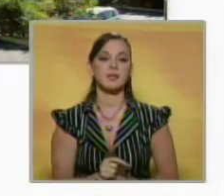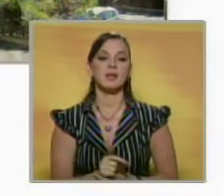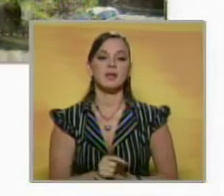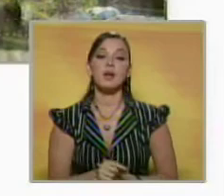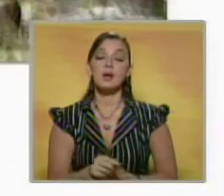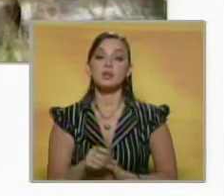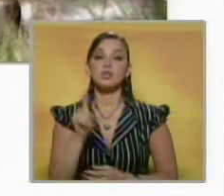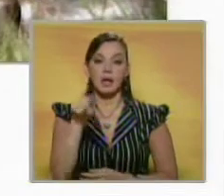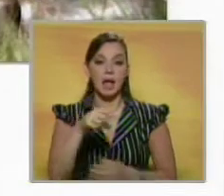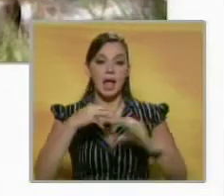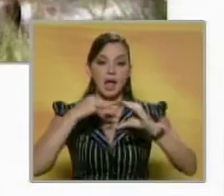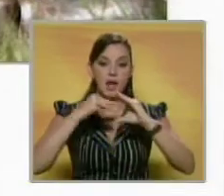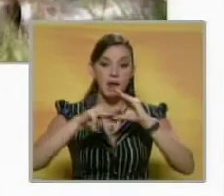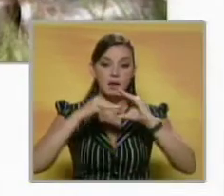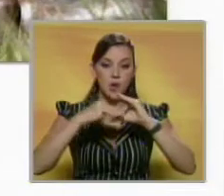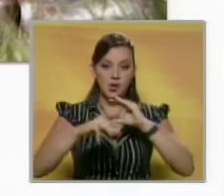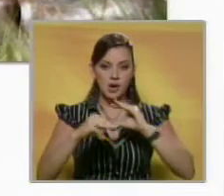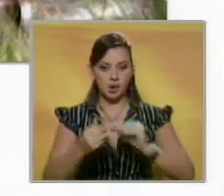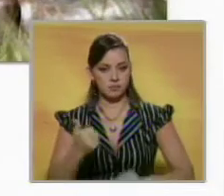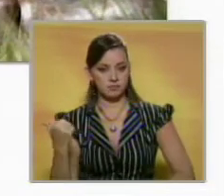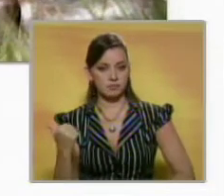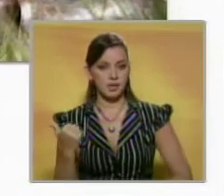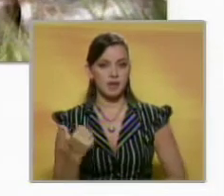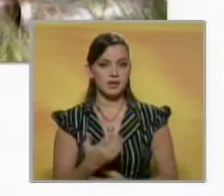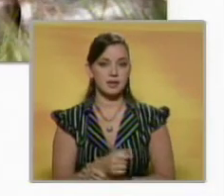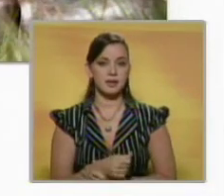0274-251-2780, el correo electrónico